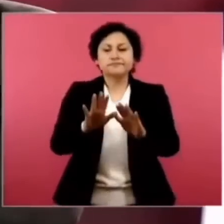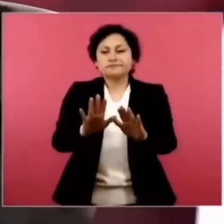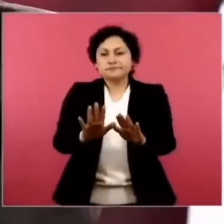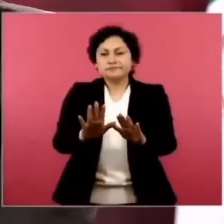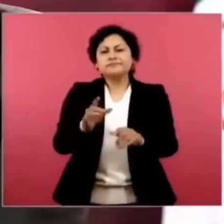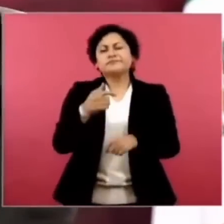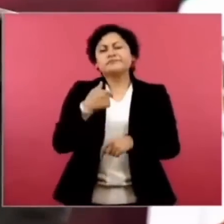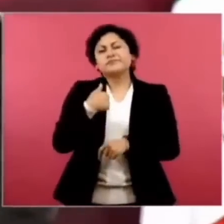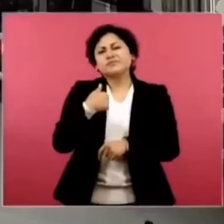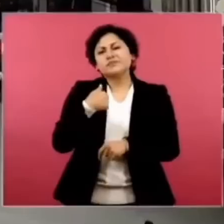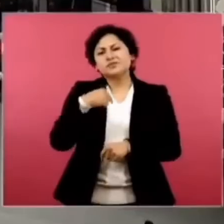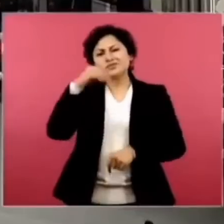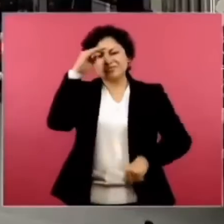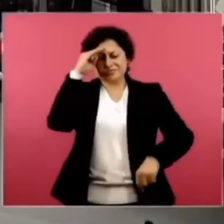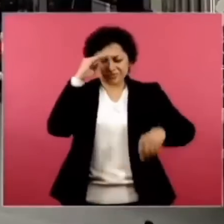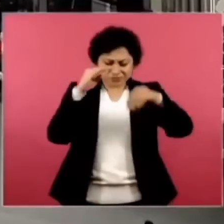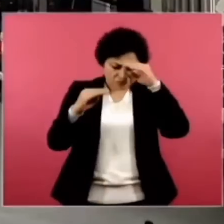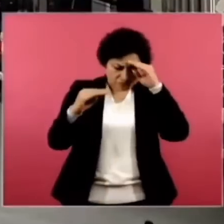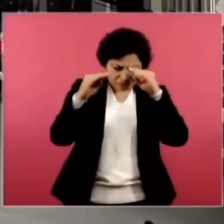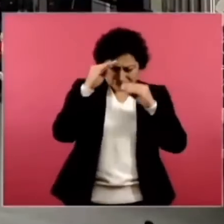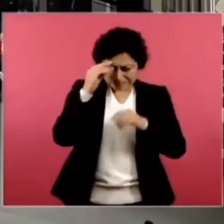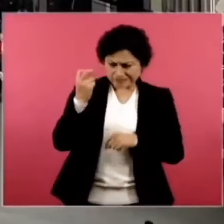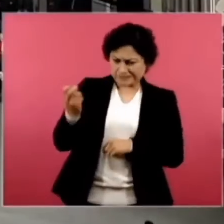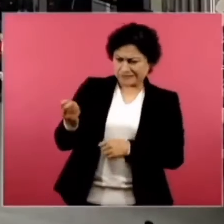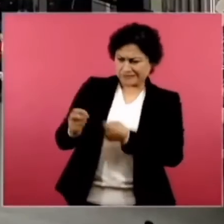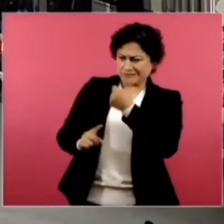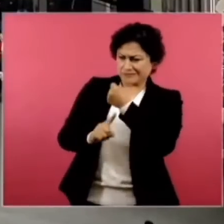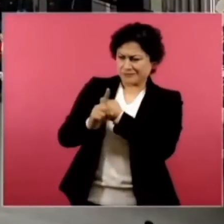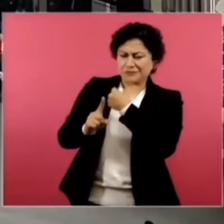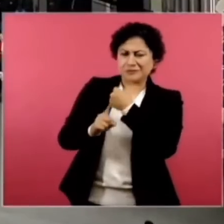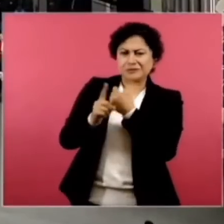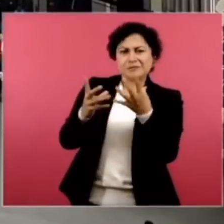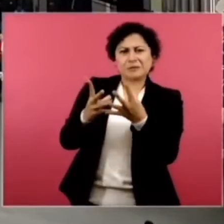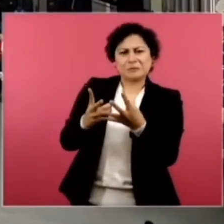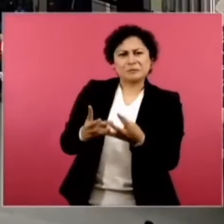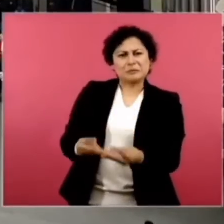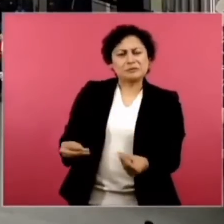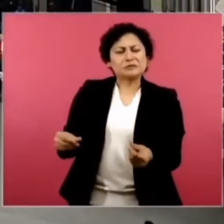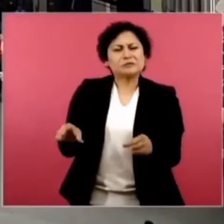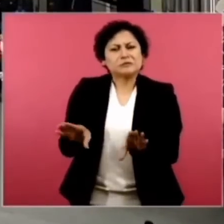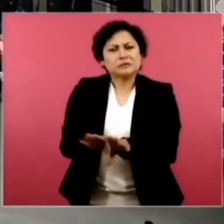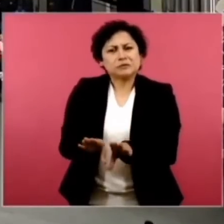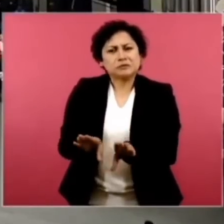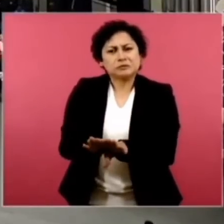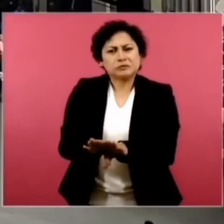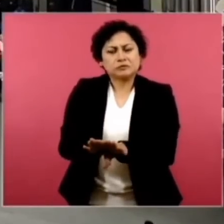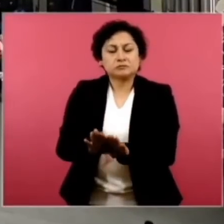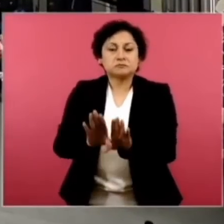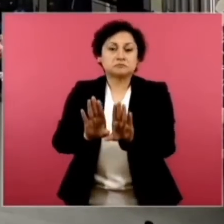A ver que me ayude la gente. Vamos a consultar.